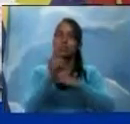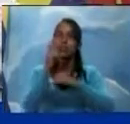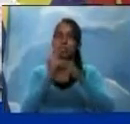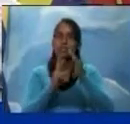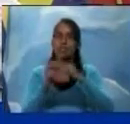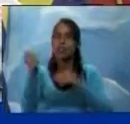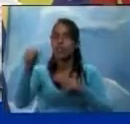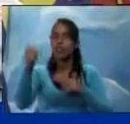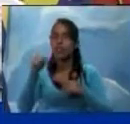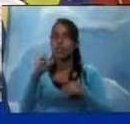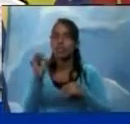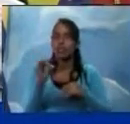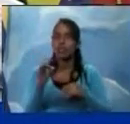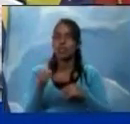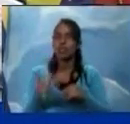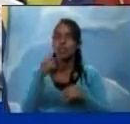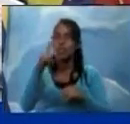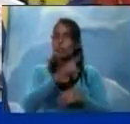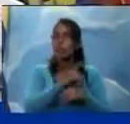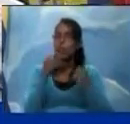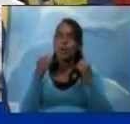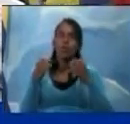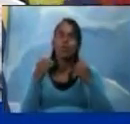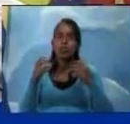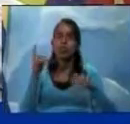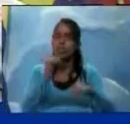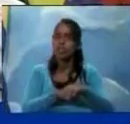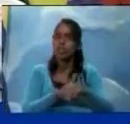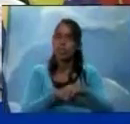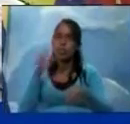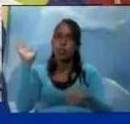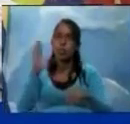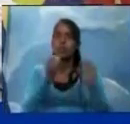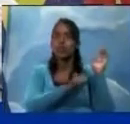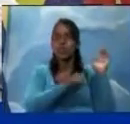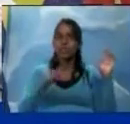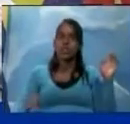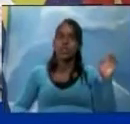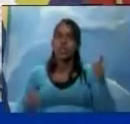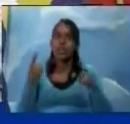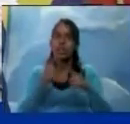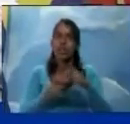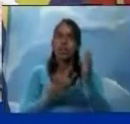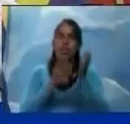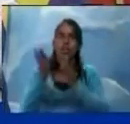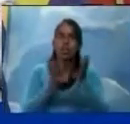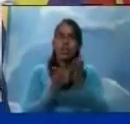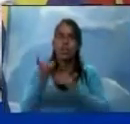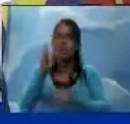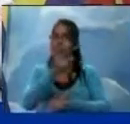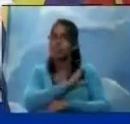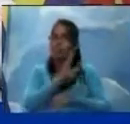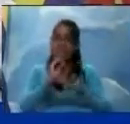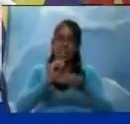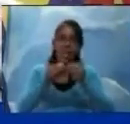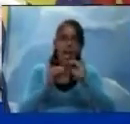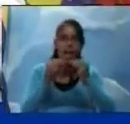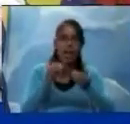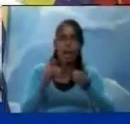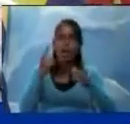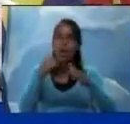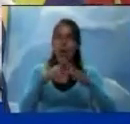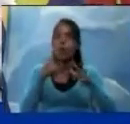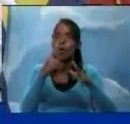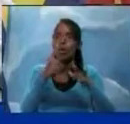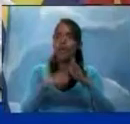Versículo 19. Después de mucho tiempo vino el Señor de aquellos siervos y arregló